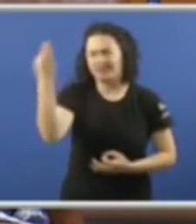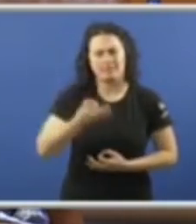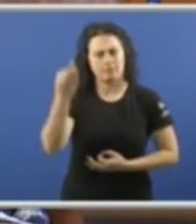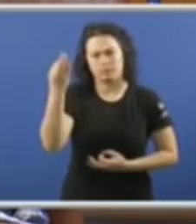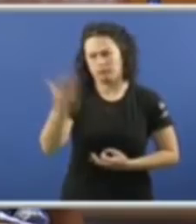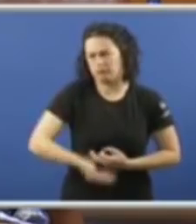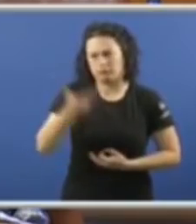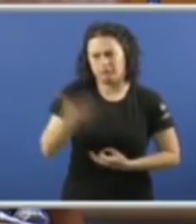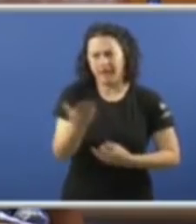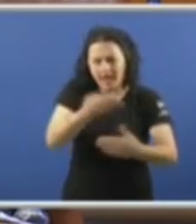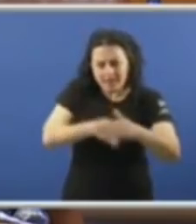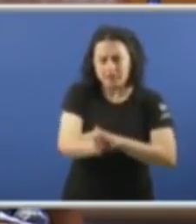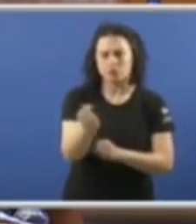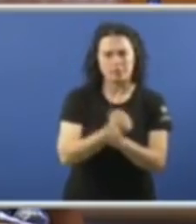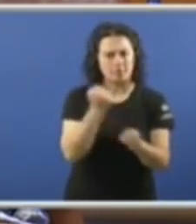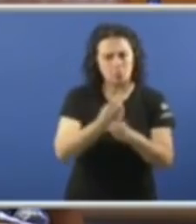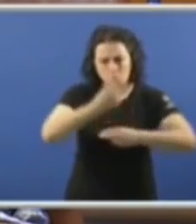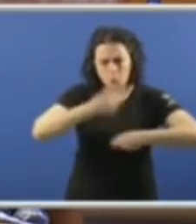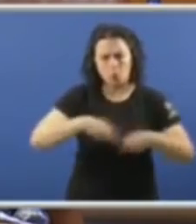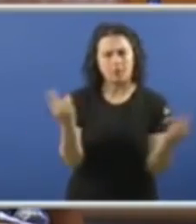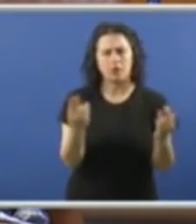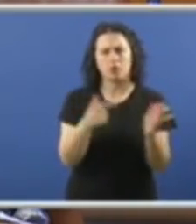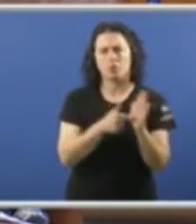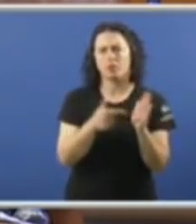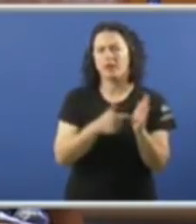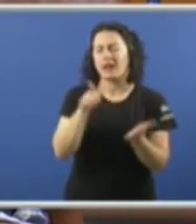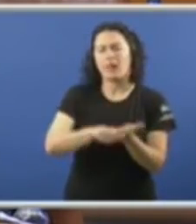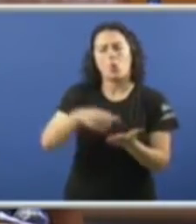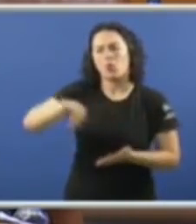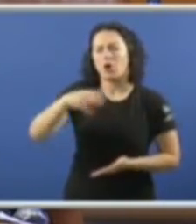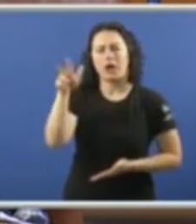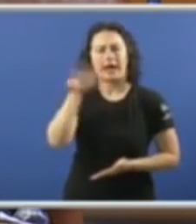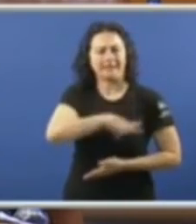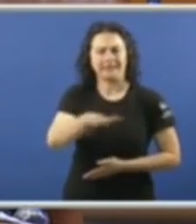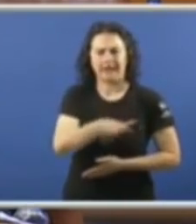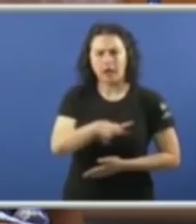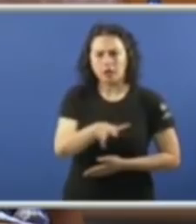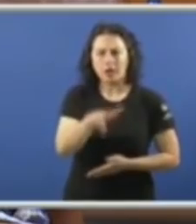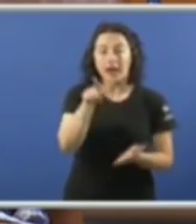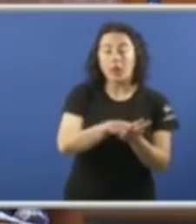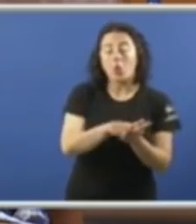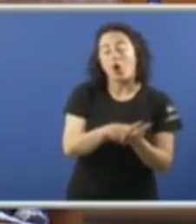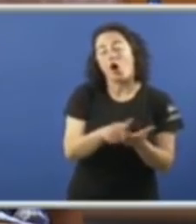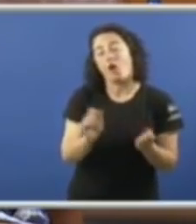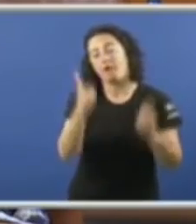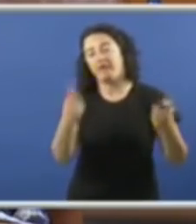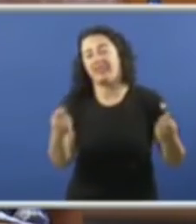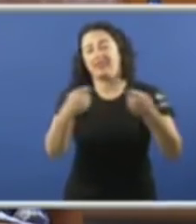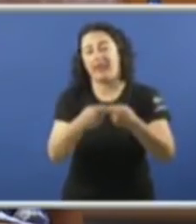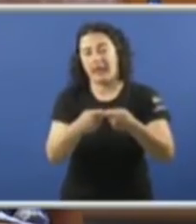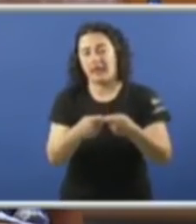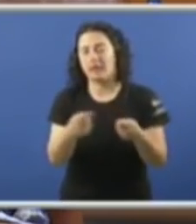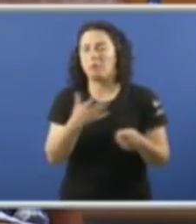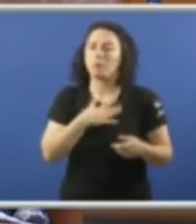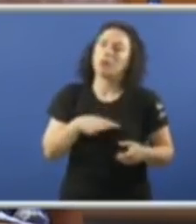indispensable para el acceso a un empleo público será el castellano. Las lenguas cooficiales podrán considerarse